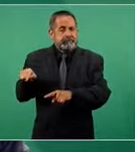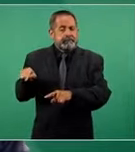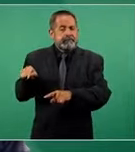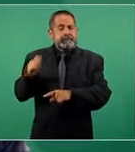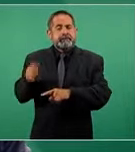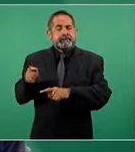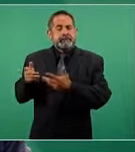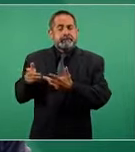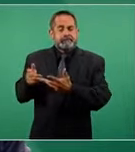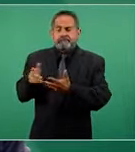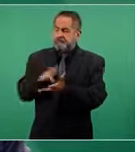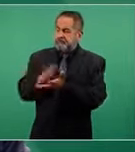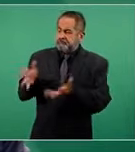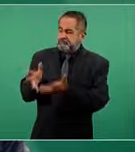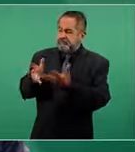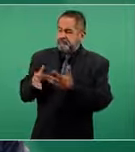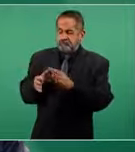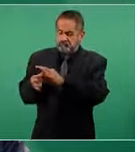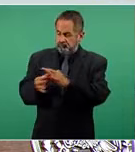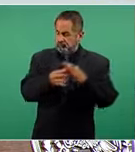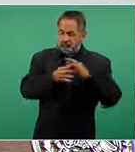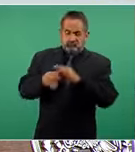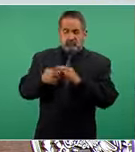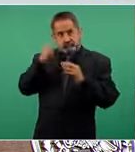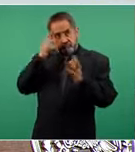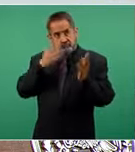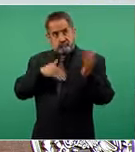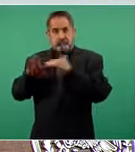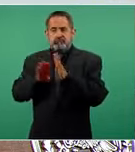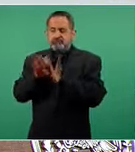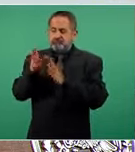de impulsar la cooperación para el desarrollo